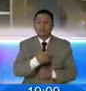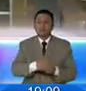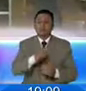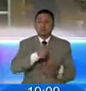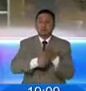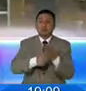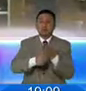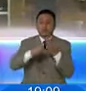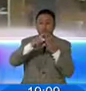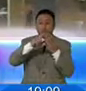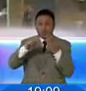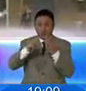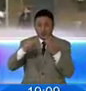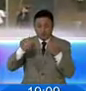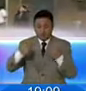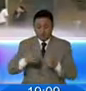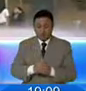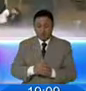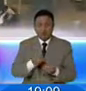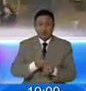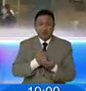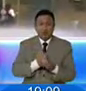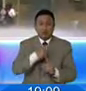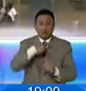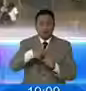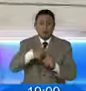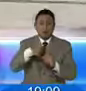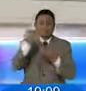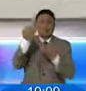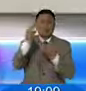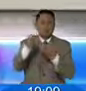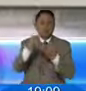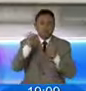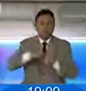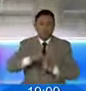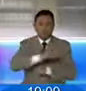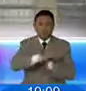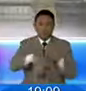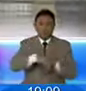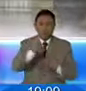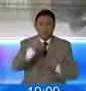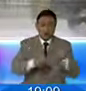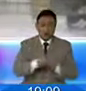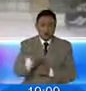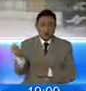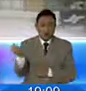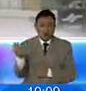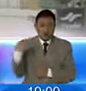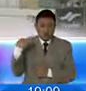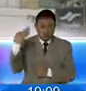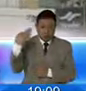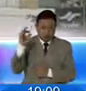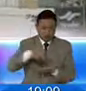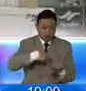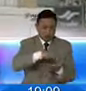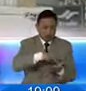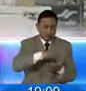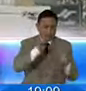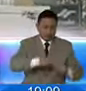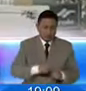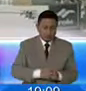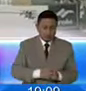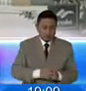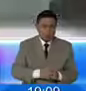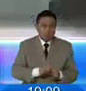Ministerio de Finanzas dio informe favorable y presupuestario para pagar a todos quienes accedan a la jubilación, la situación se